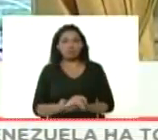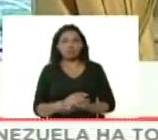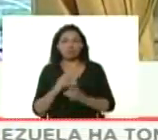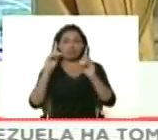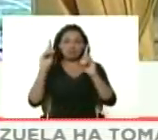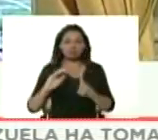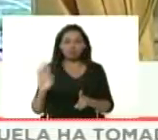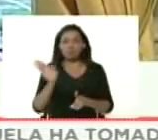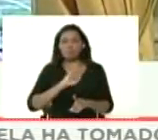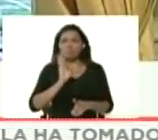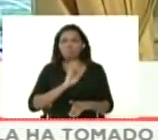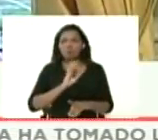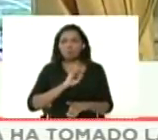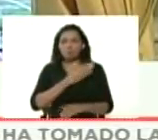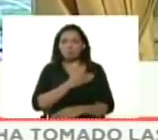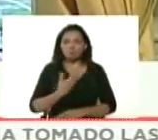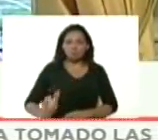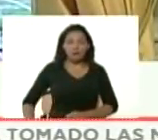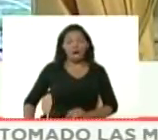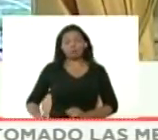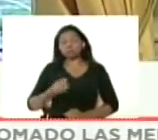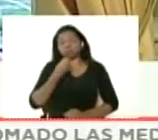del presidente. Bueno, listo.